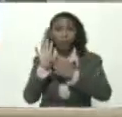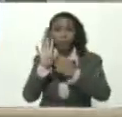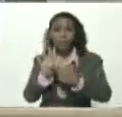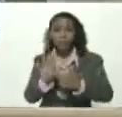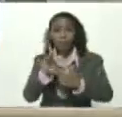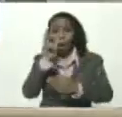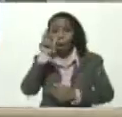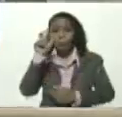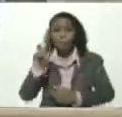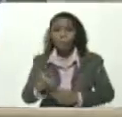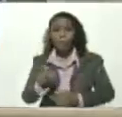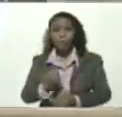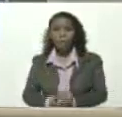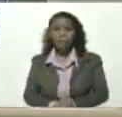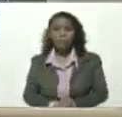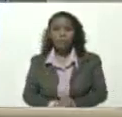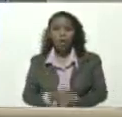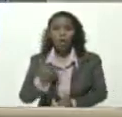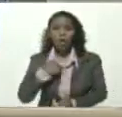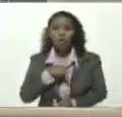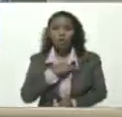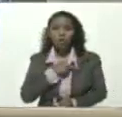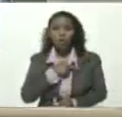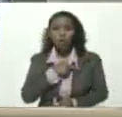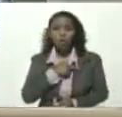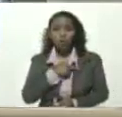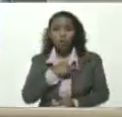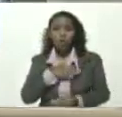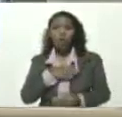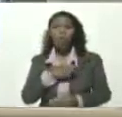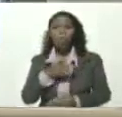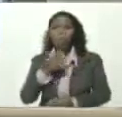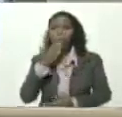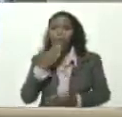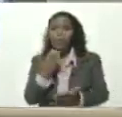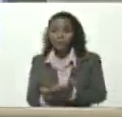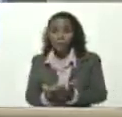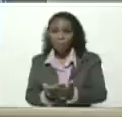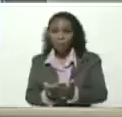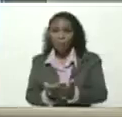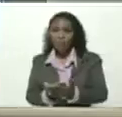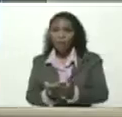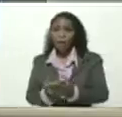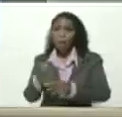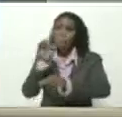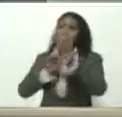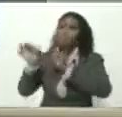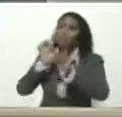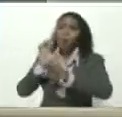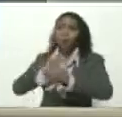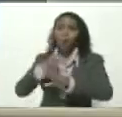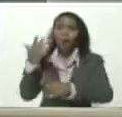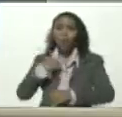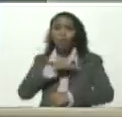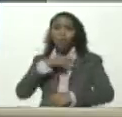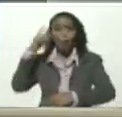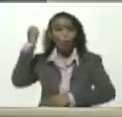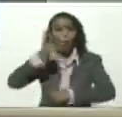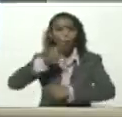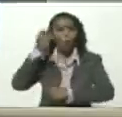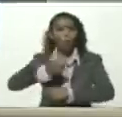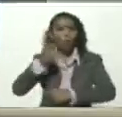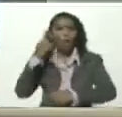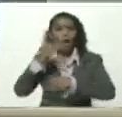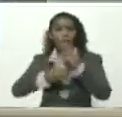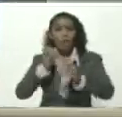Borrell. Nosotros tuvimos que exigir explicaciones porque a nuestro juicio unas declaraciones